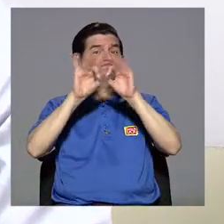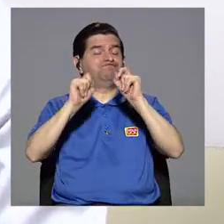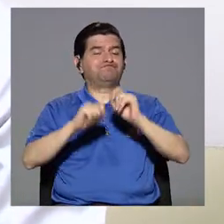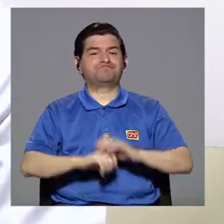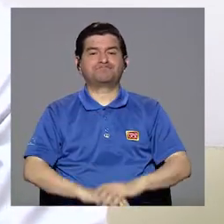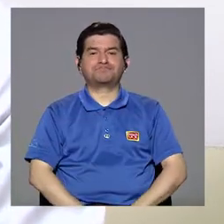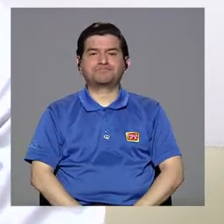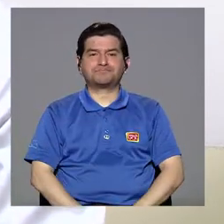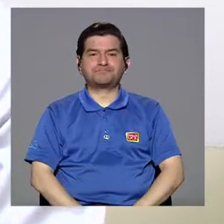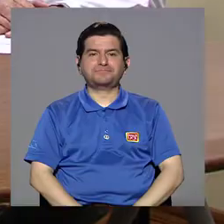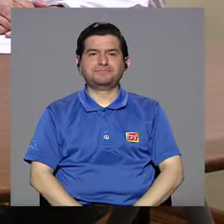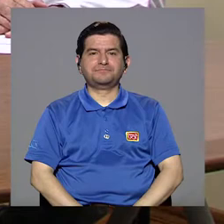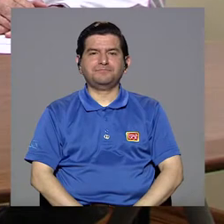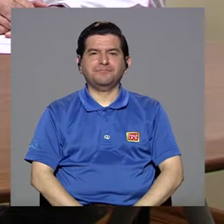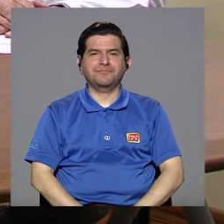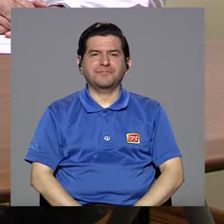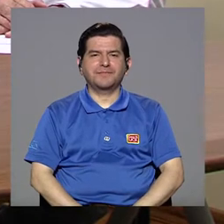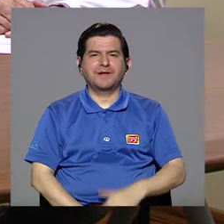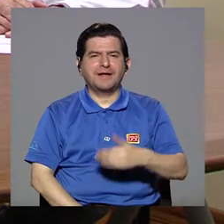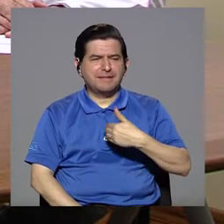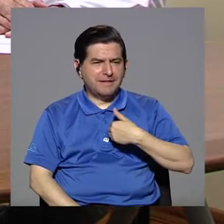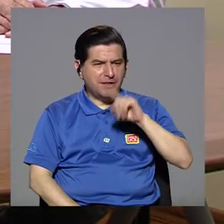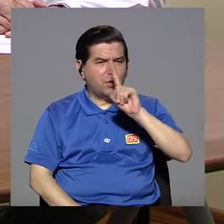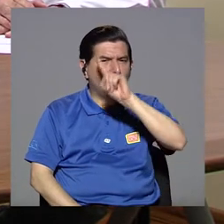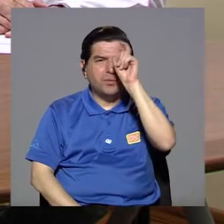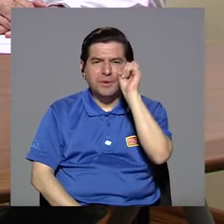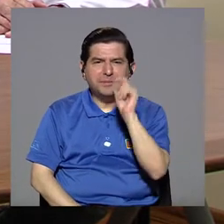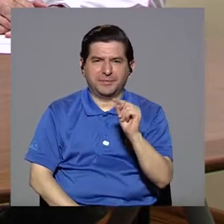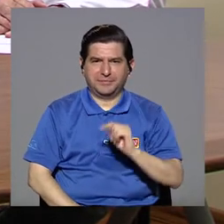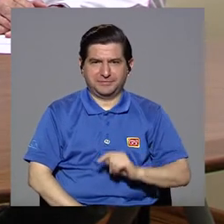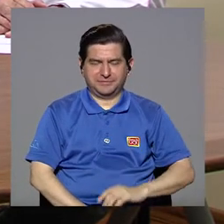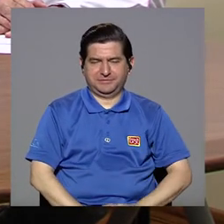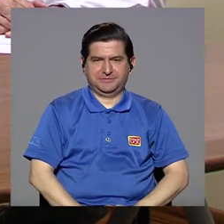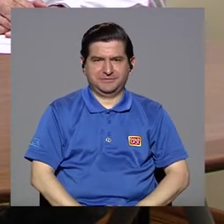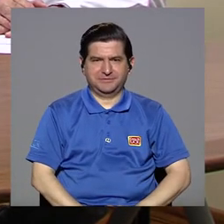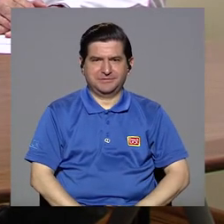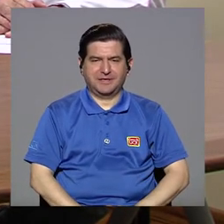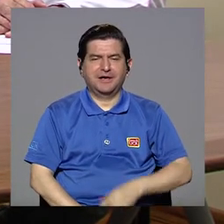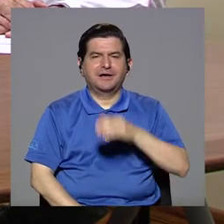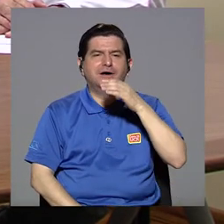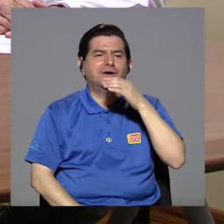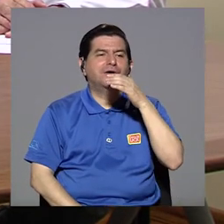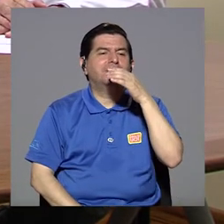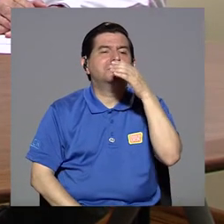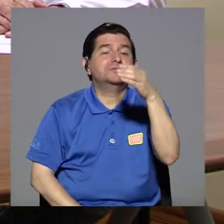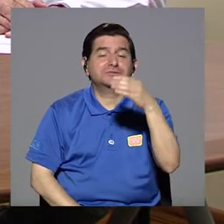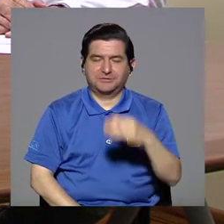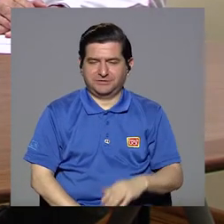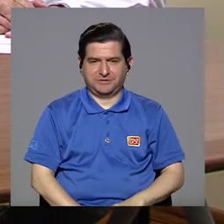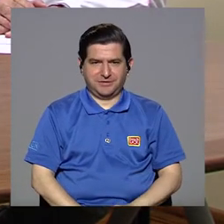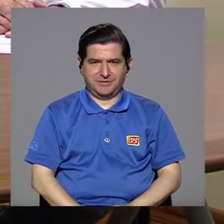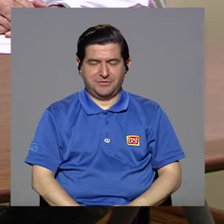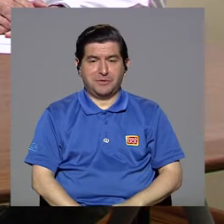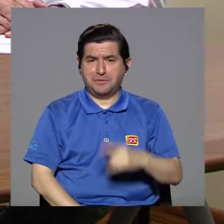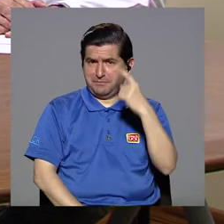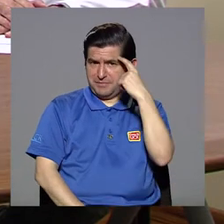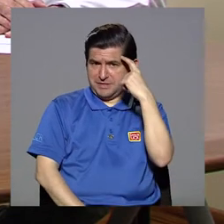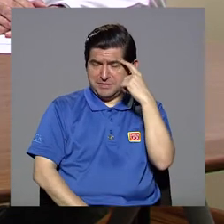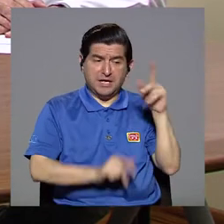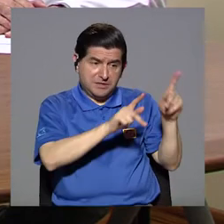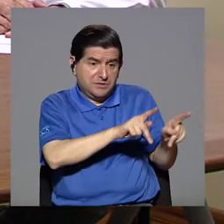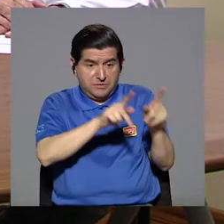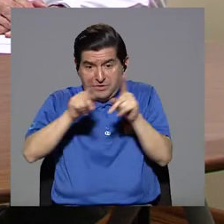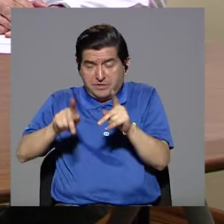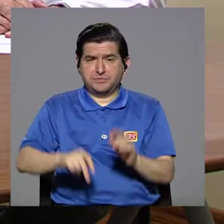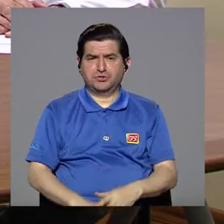importante y tengo también una de las preguntas es digamos qué recomendaciones tienen